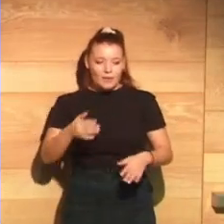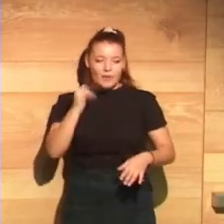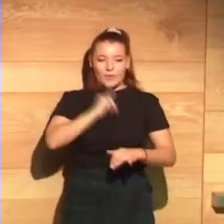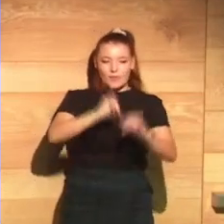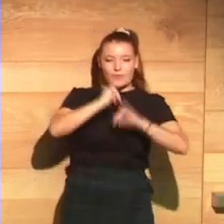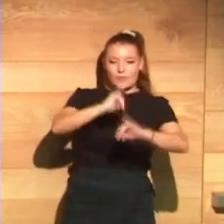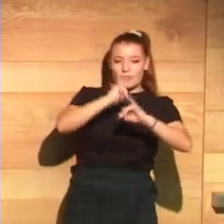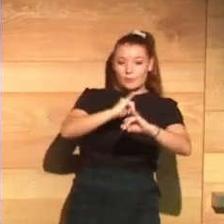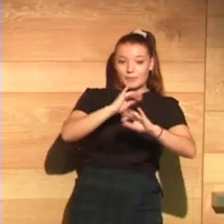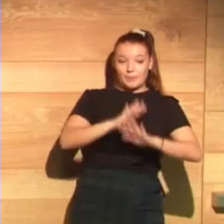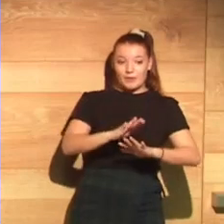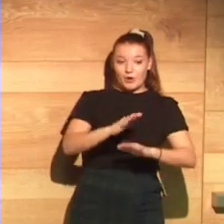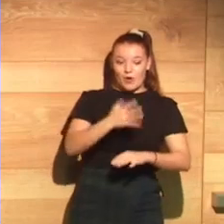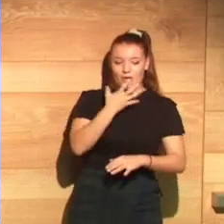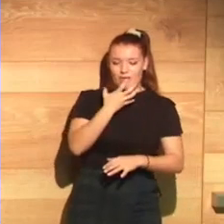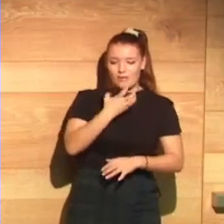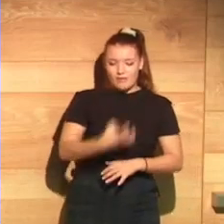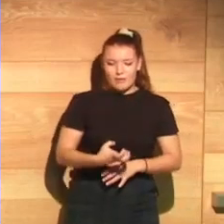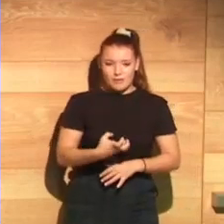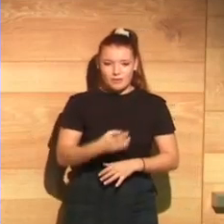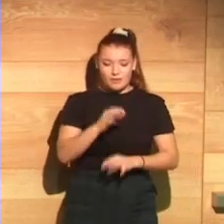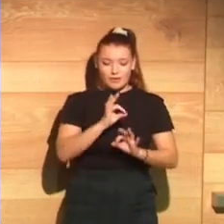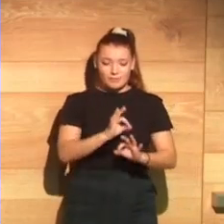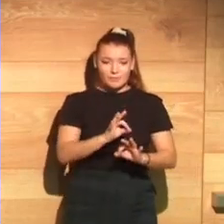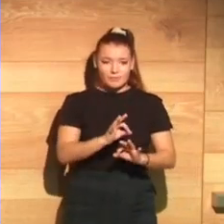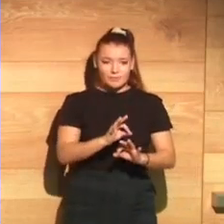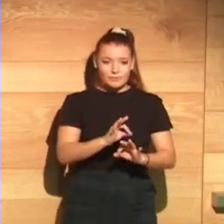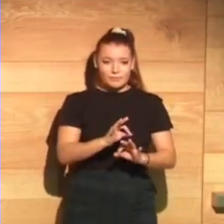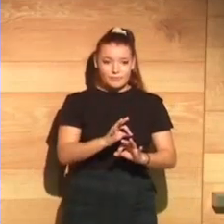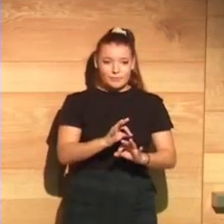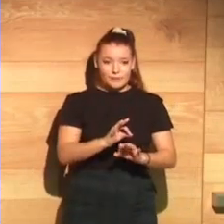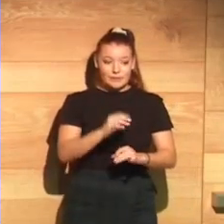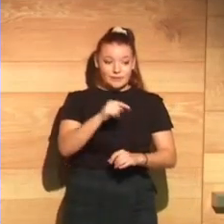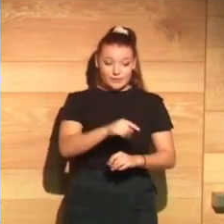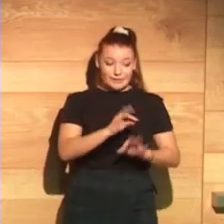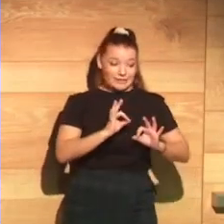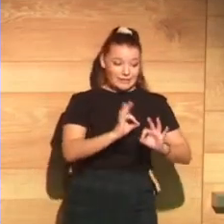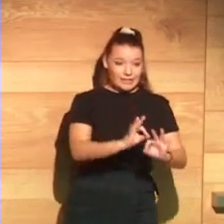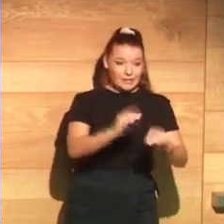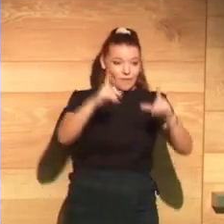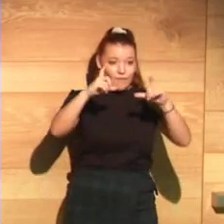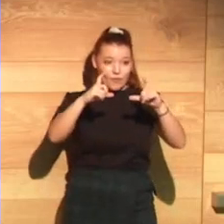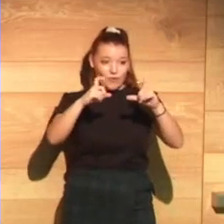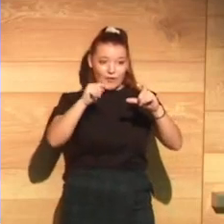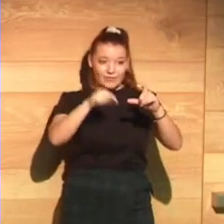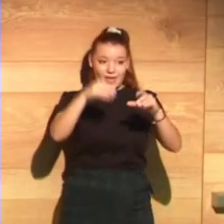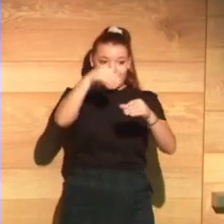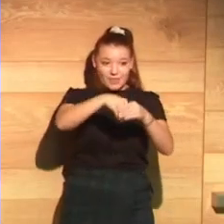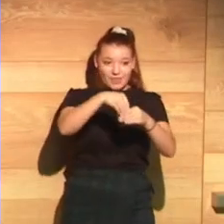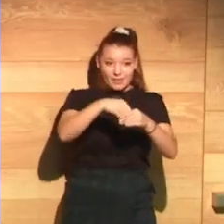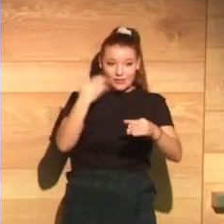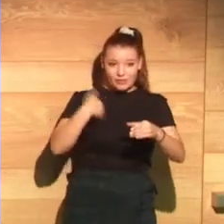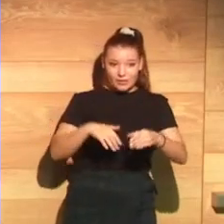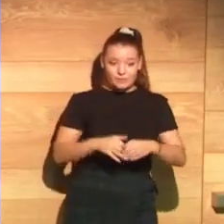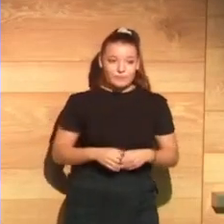nostalgia, esa tristeza que tenía por lo que le estaba rodando, está en la fotografía de esa